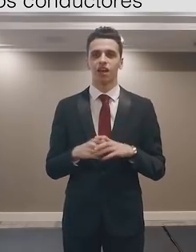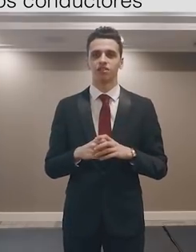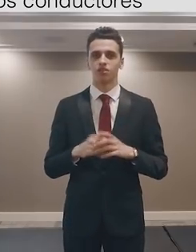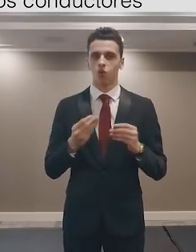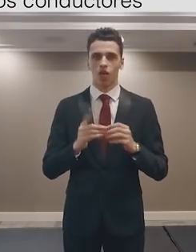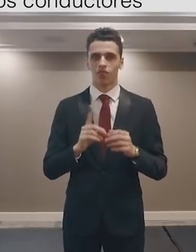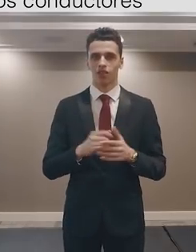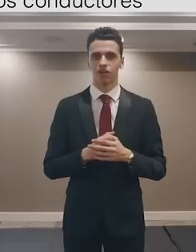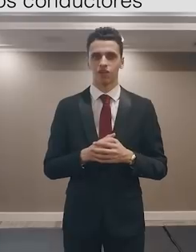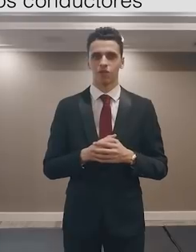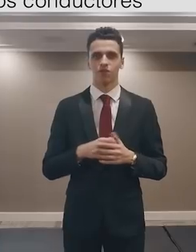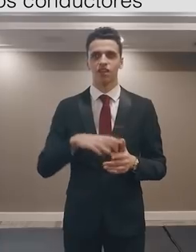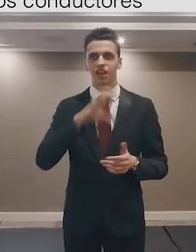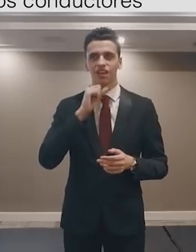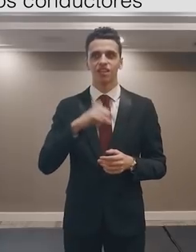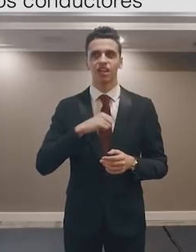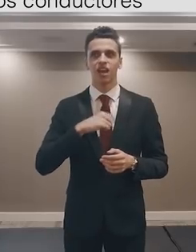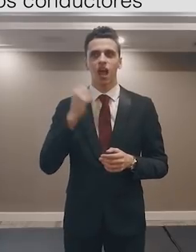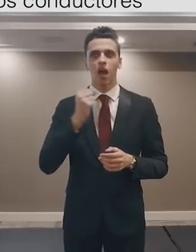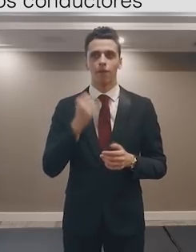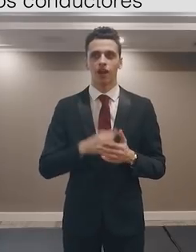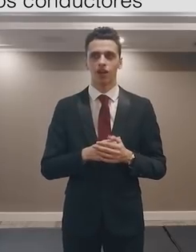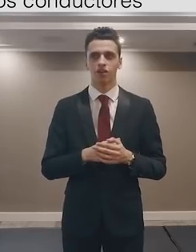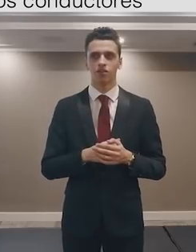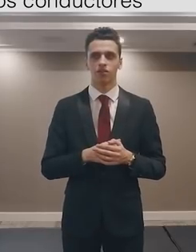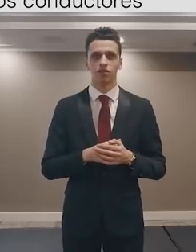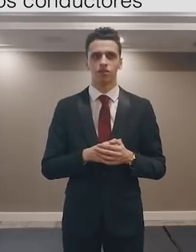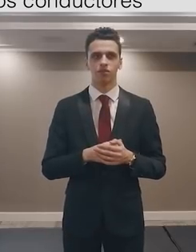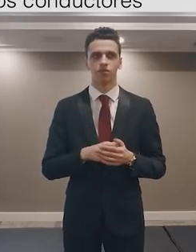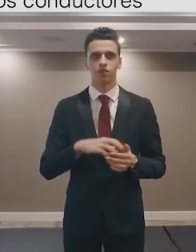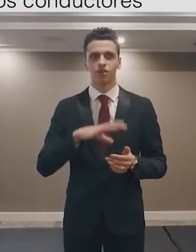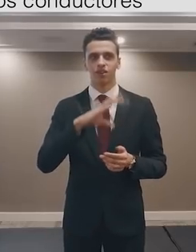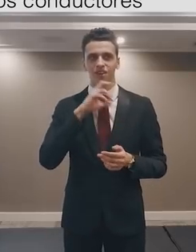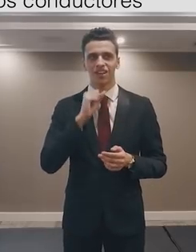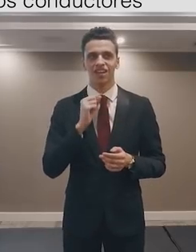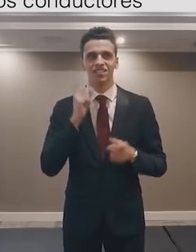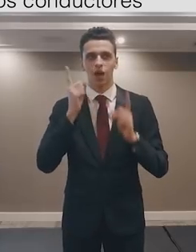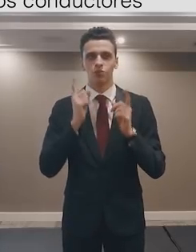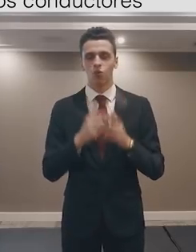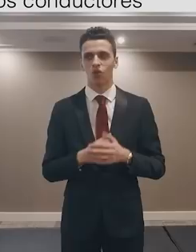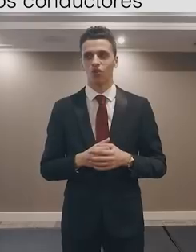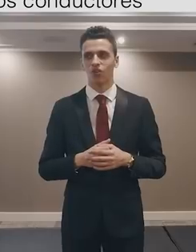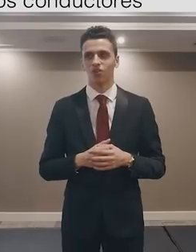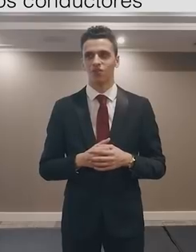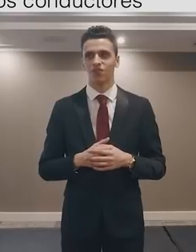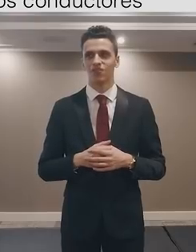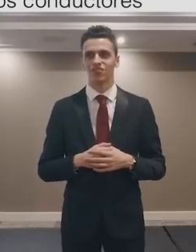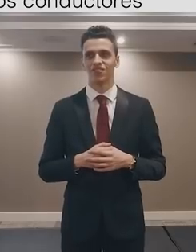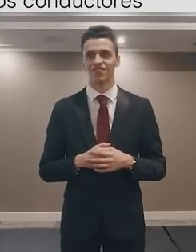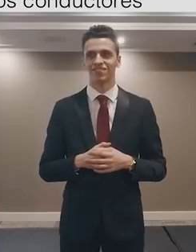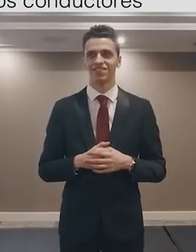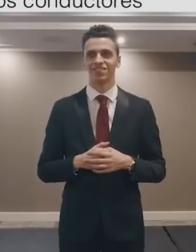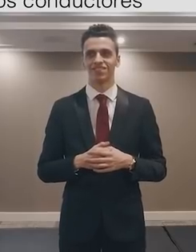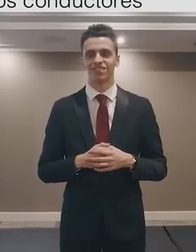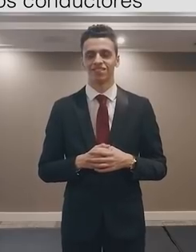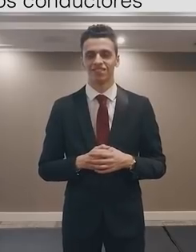vamos iphone quien tiene un samsung o un android a borja borja gana android gana